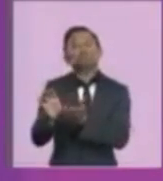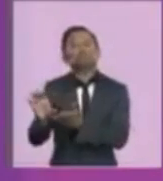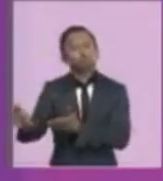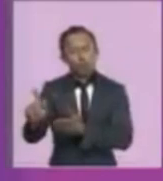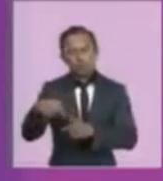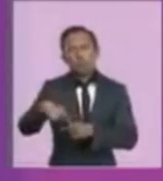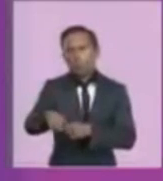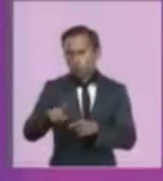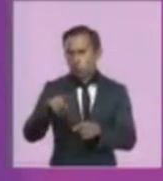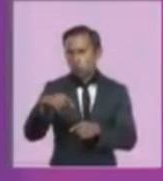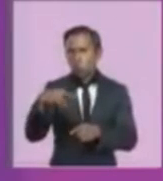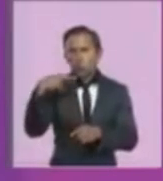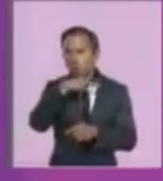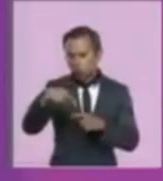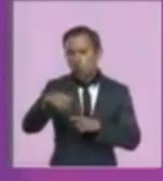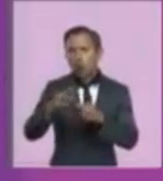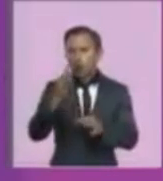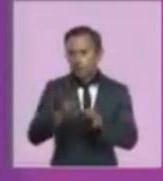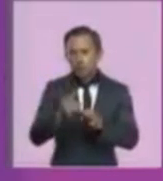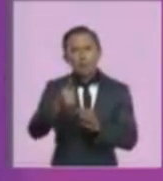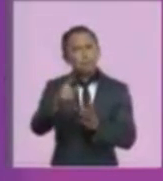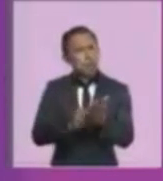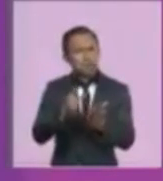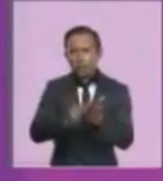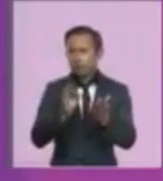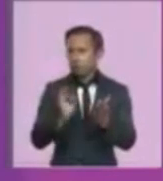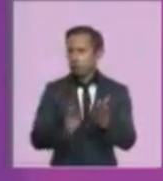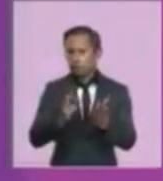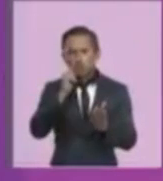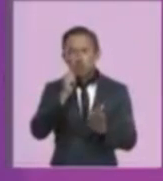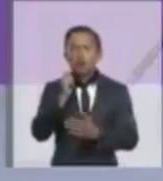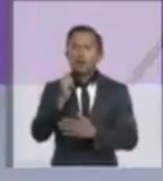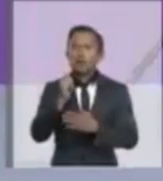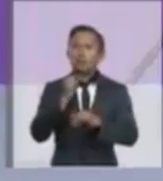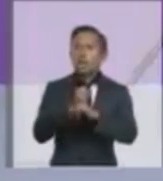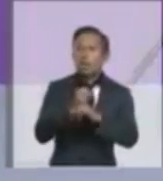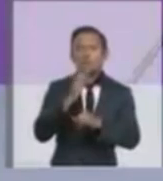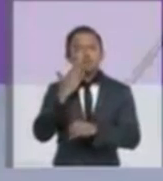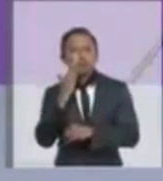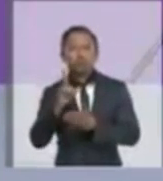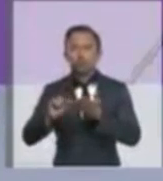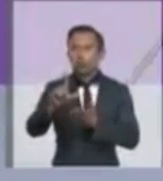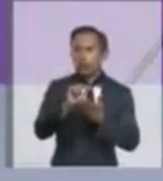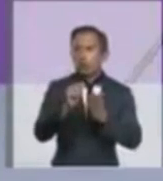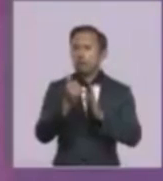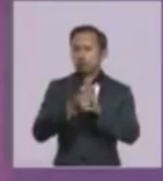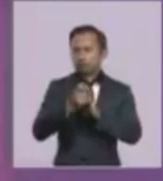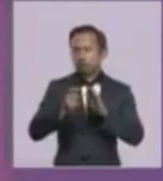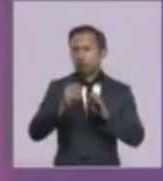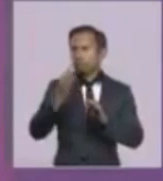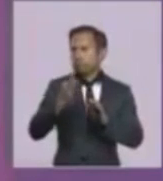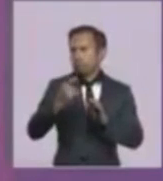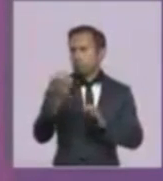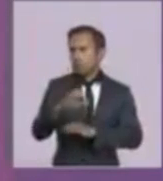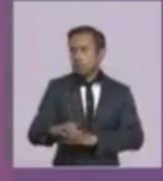cada mes en las redes sociales. Le agradezco, Ricardo Anaya. Nosotros no estamos